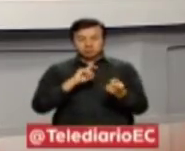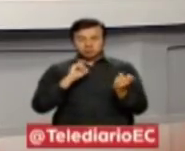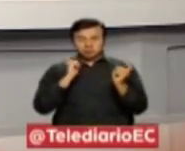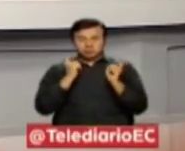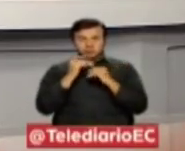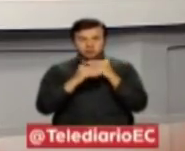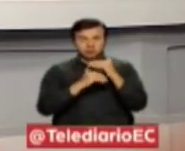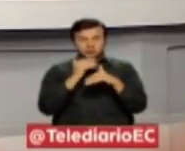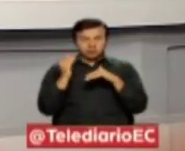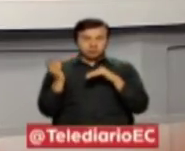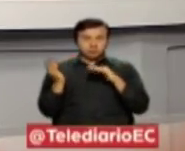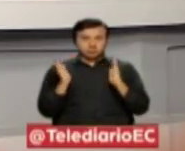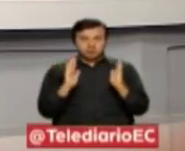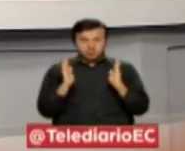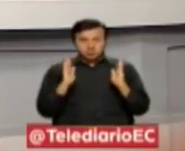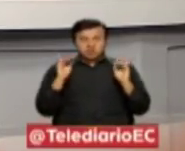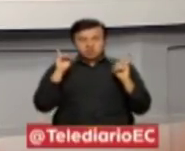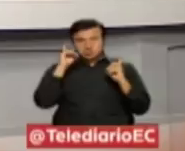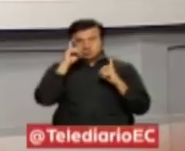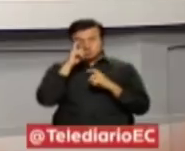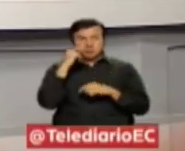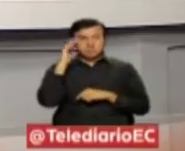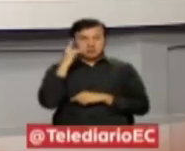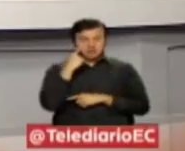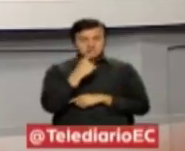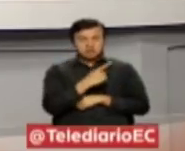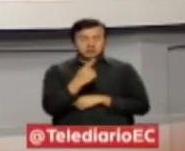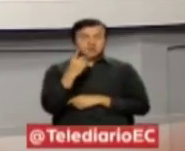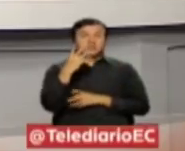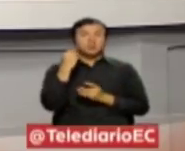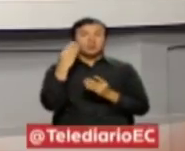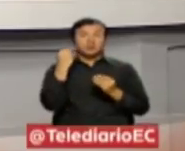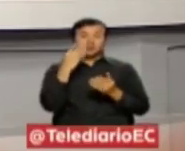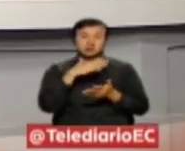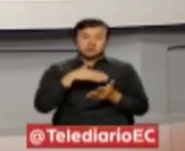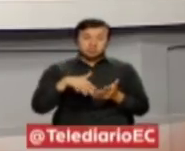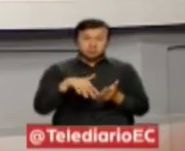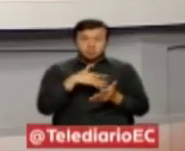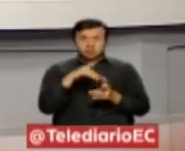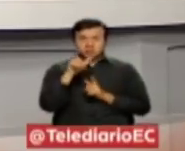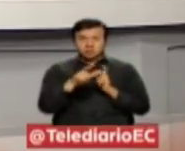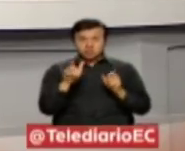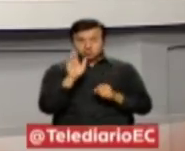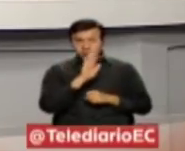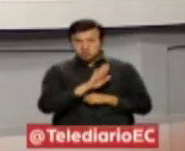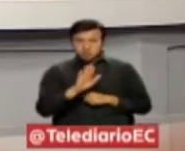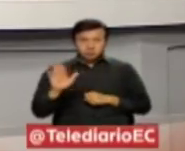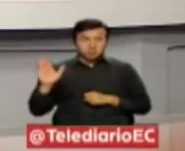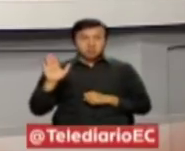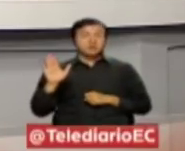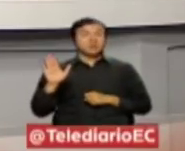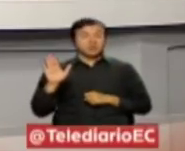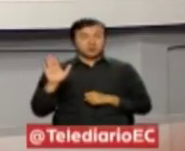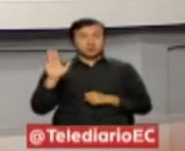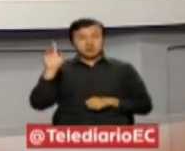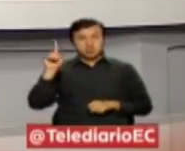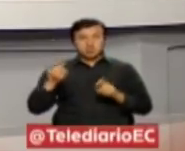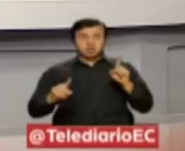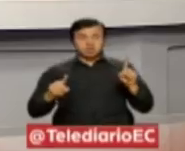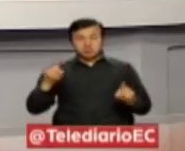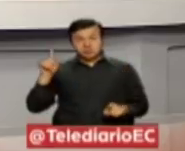un proceso de transición difícil, que incluso ha generado una serie de inquietudes por parte de la ciudadanía, una serie de suspicacias en